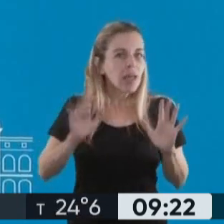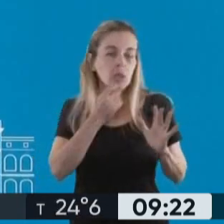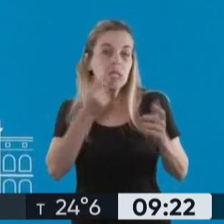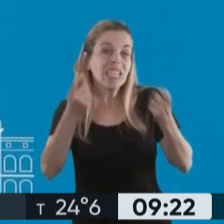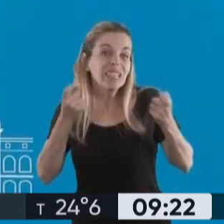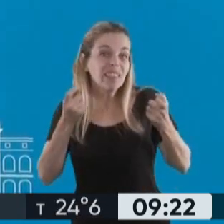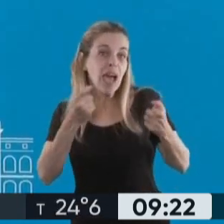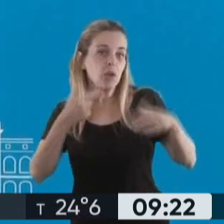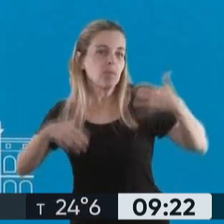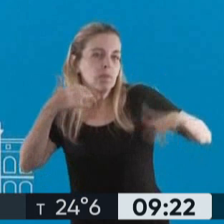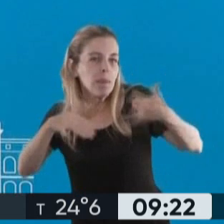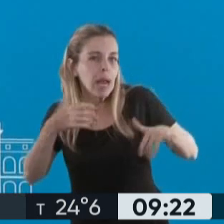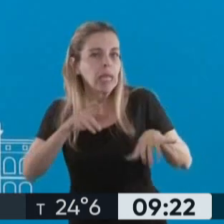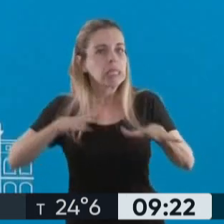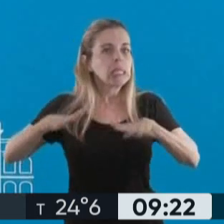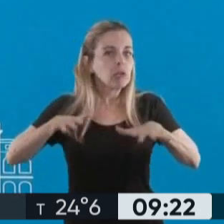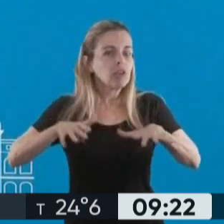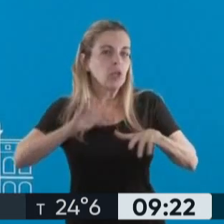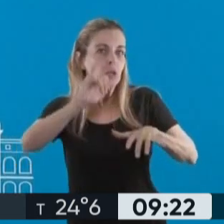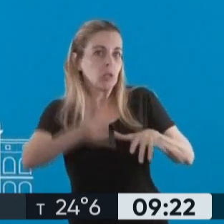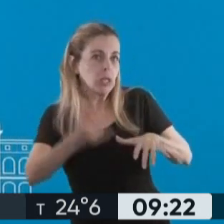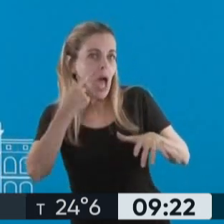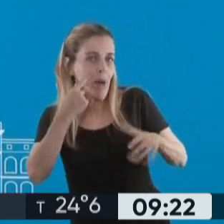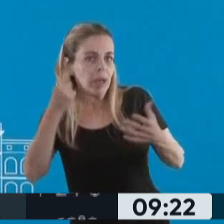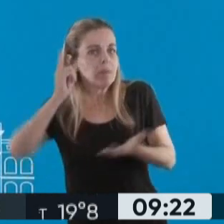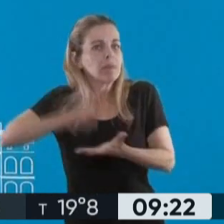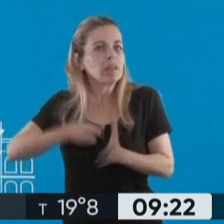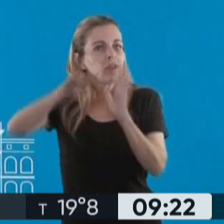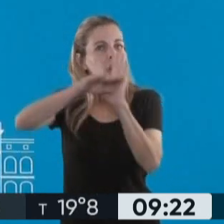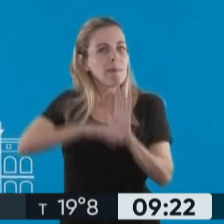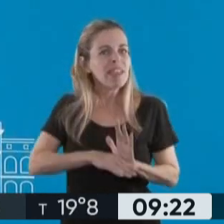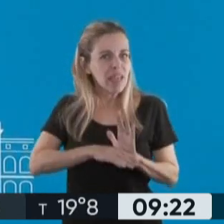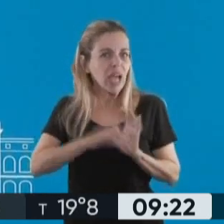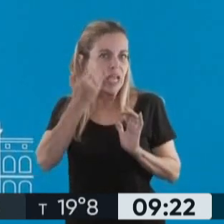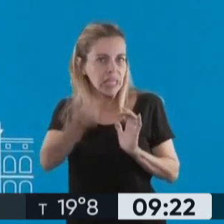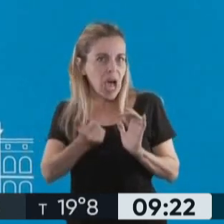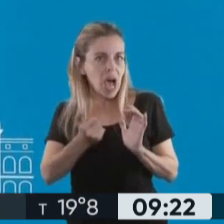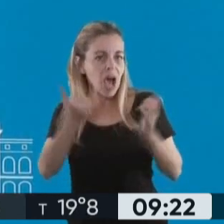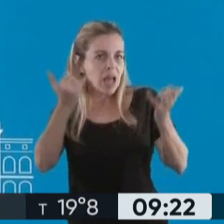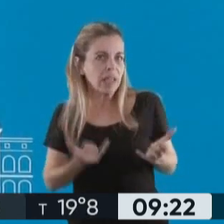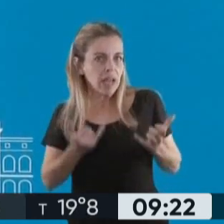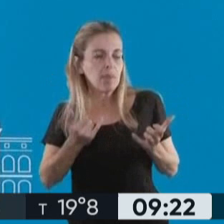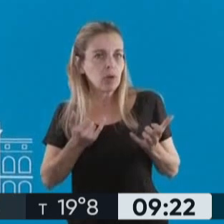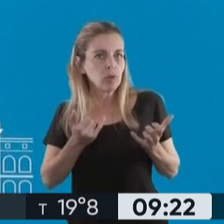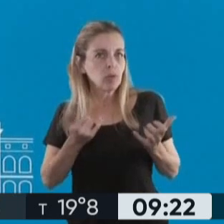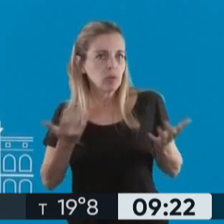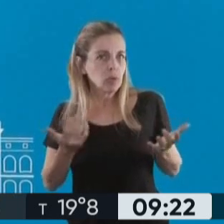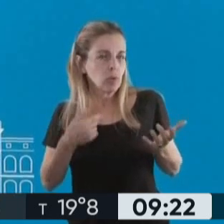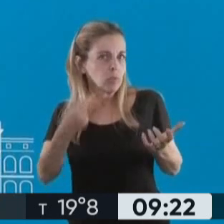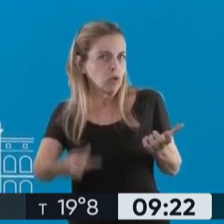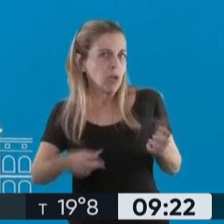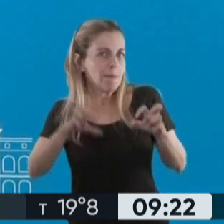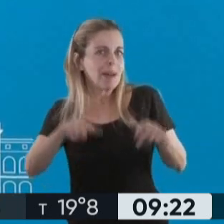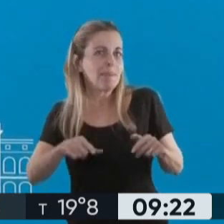una emergencia, es la aplicación de todas las medidas que tenemos a disposición. Y como todos los planes